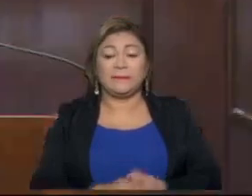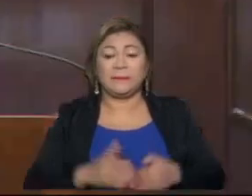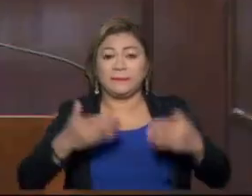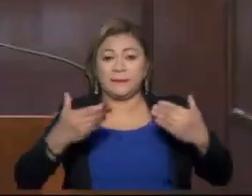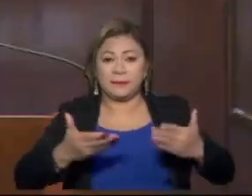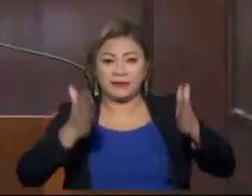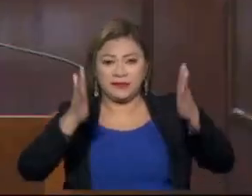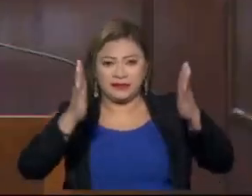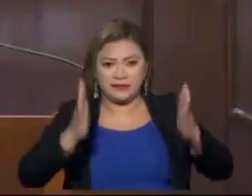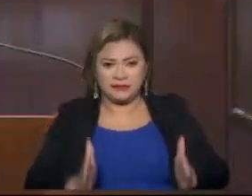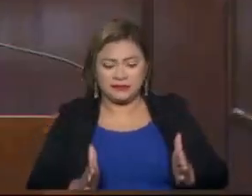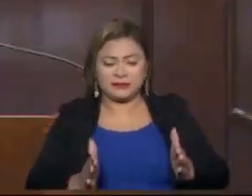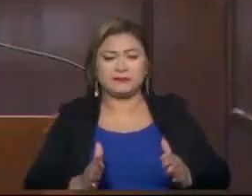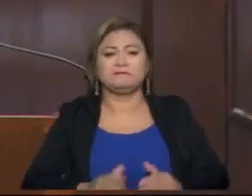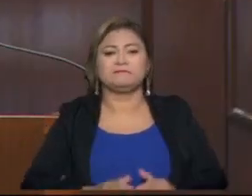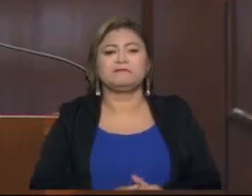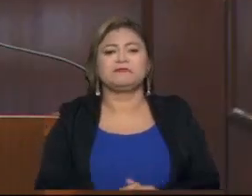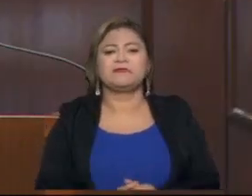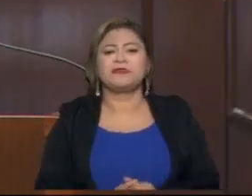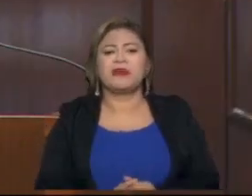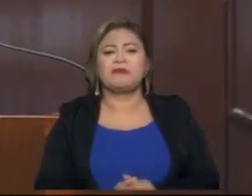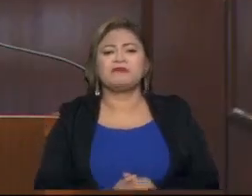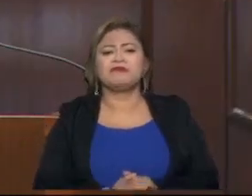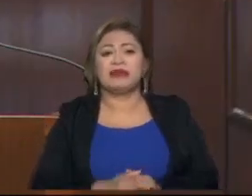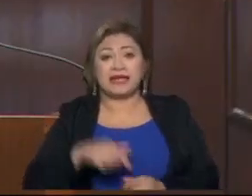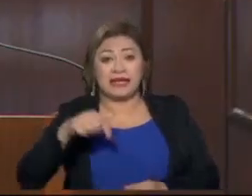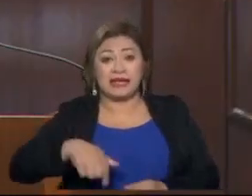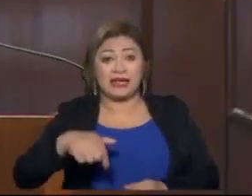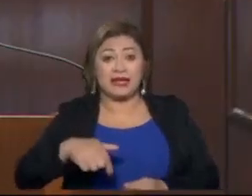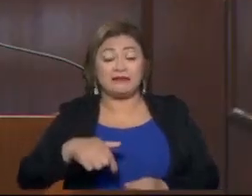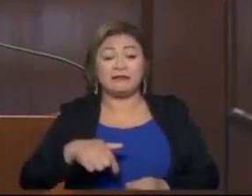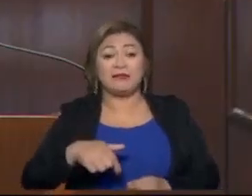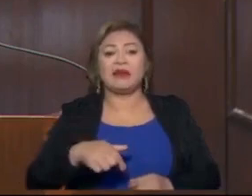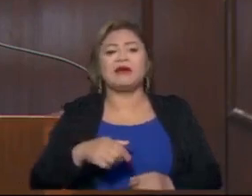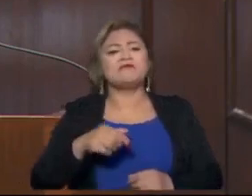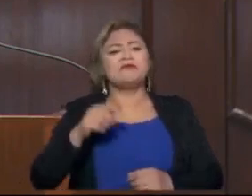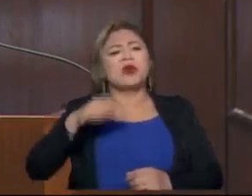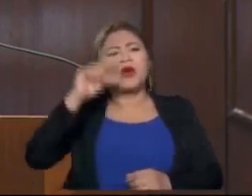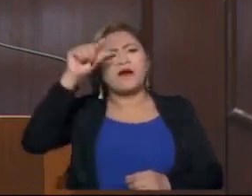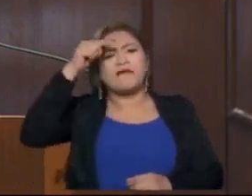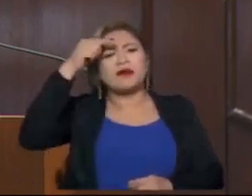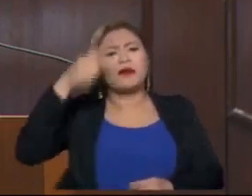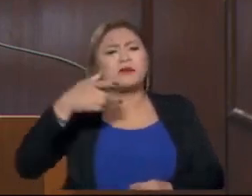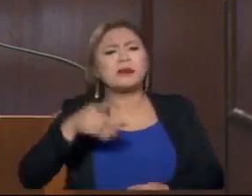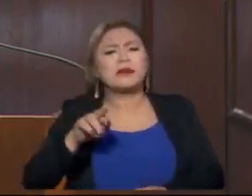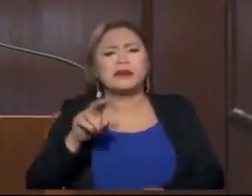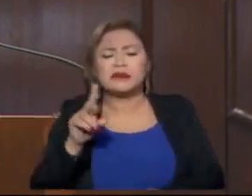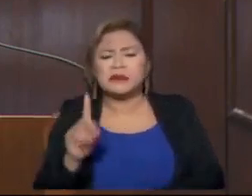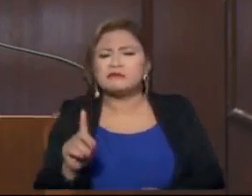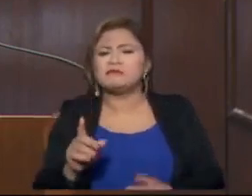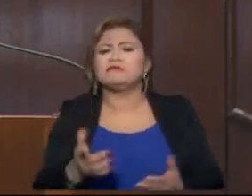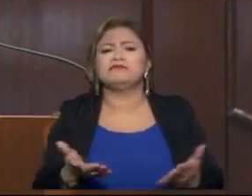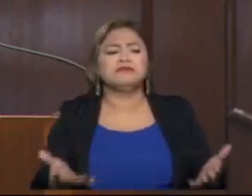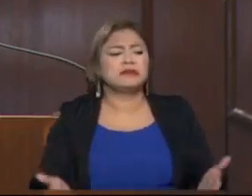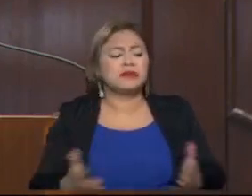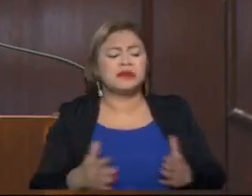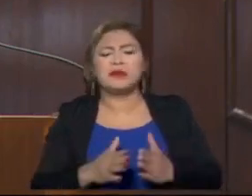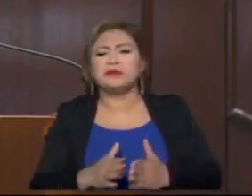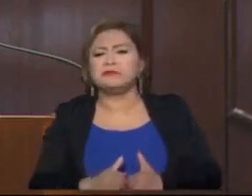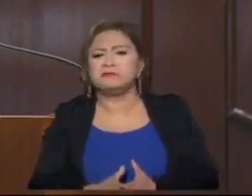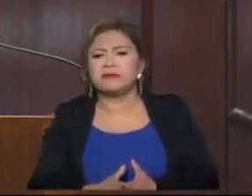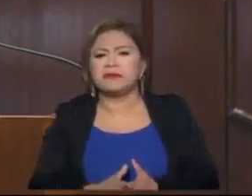Panameños todos, nuestra administración ha establecido políticas públicas de largo plazo